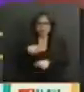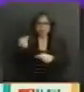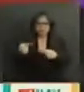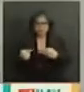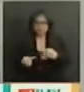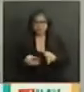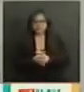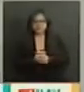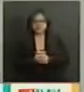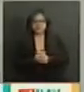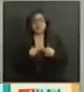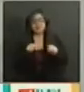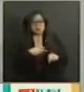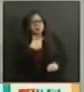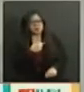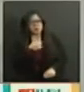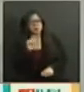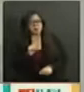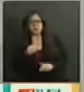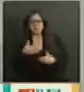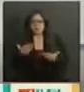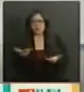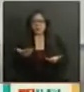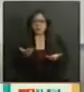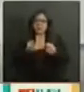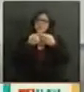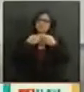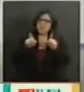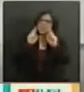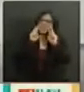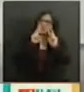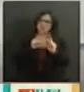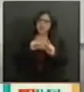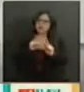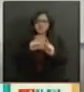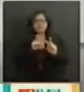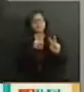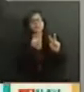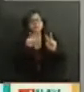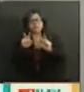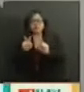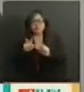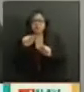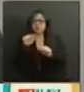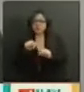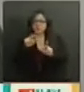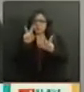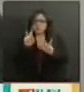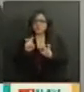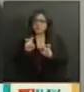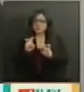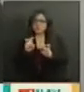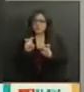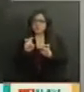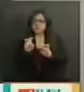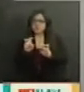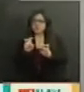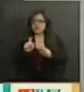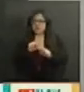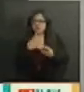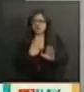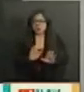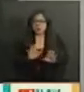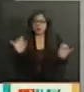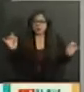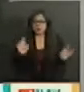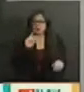Podría decir que me agrada, a pesar de ser tan distinta, tan diferente, es una cosa que tampoco se espera uno